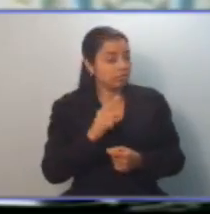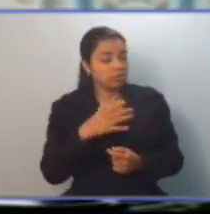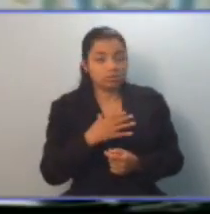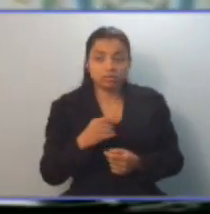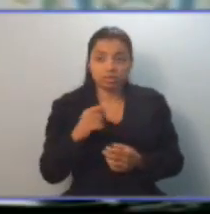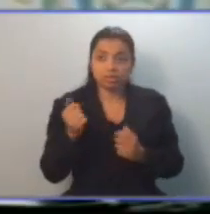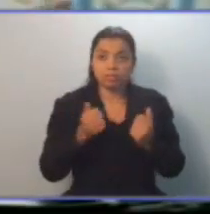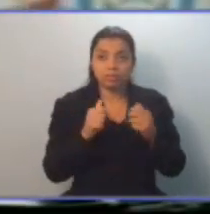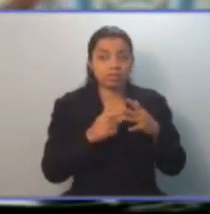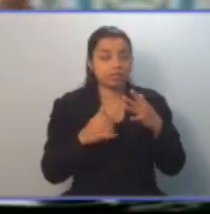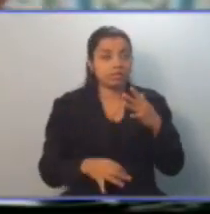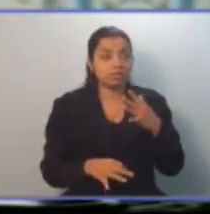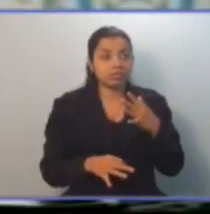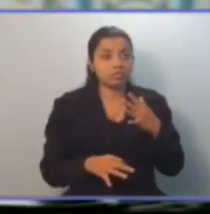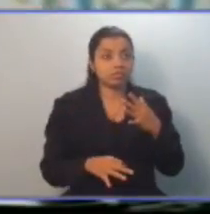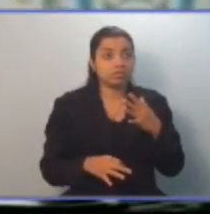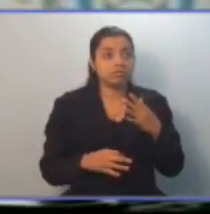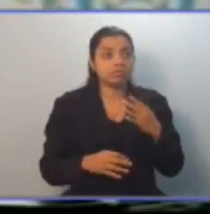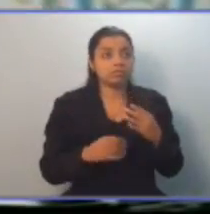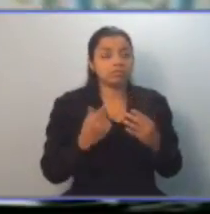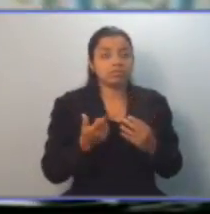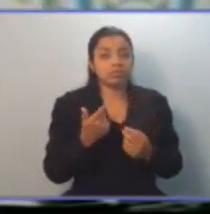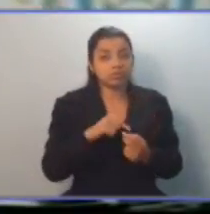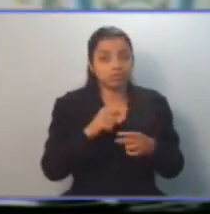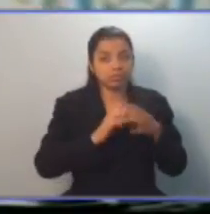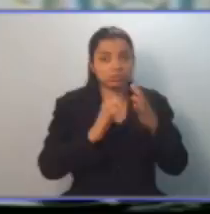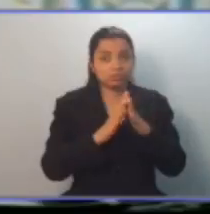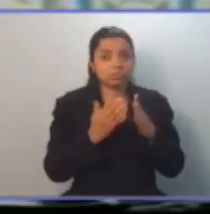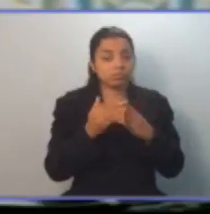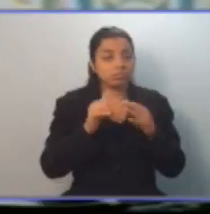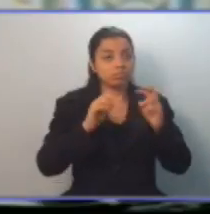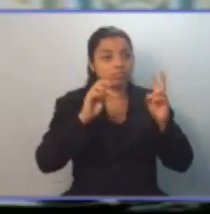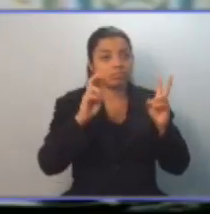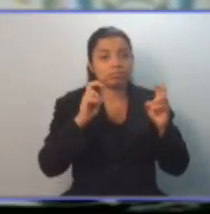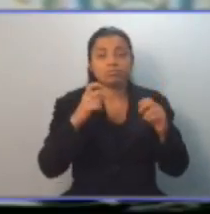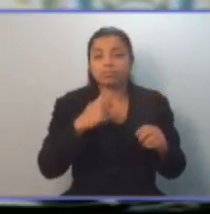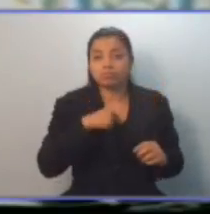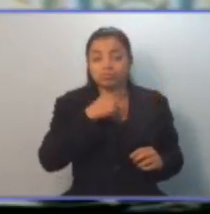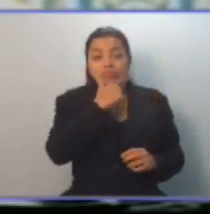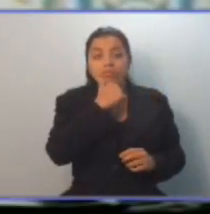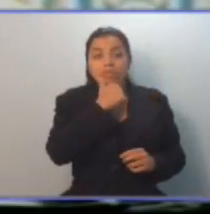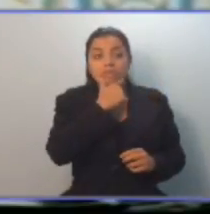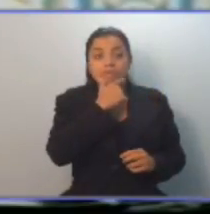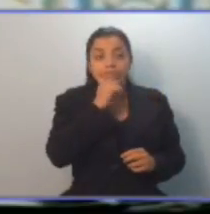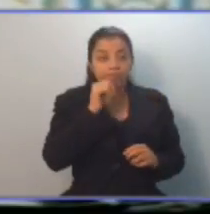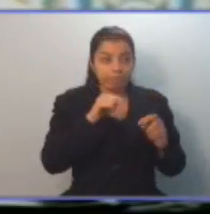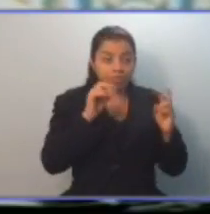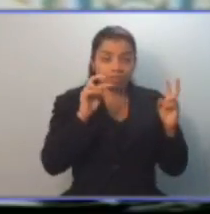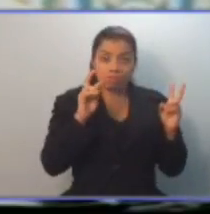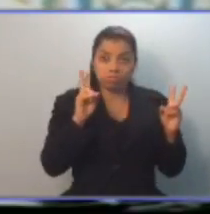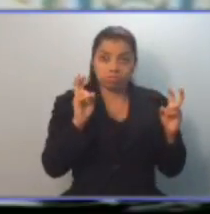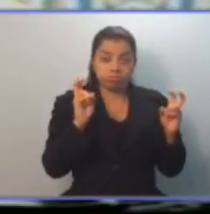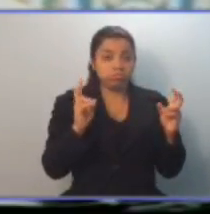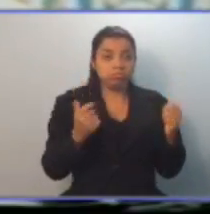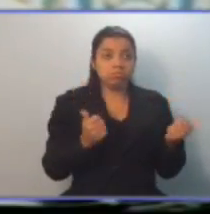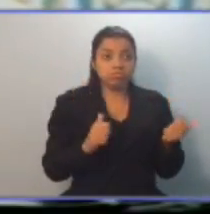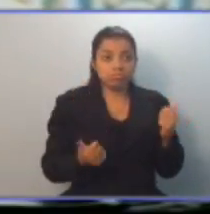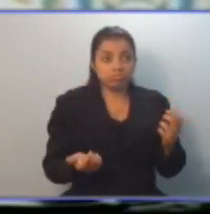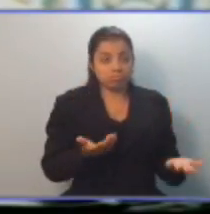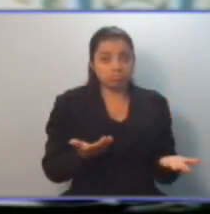de la fundamentación que se dé la Sala de lo Constitucional en ese tema, ¿no? Yo me inclinaría un poco más en este caso porque quizá